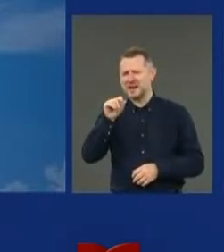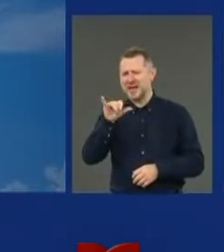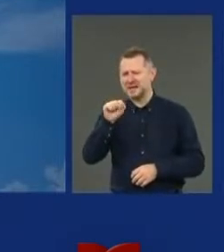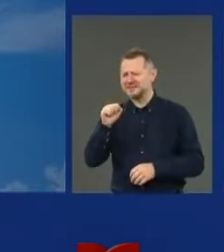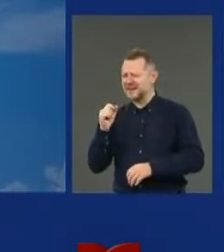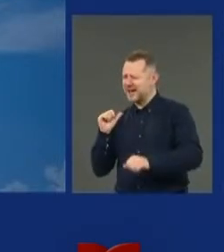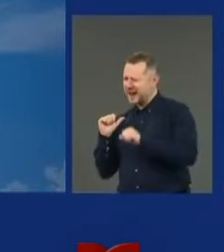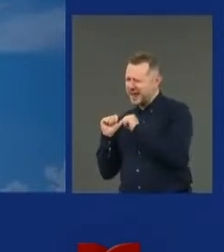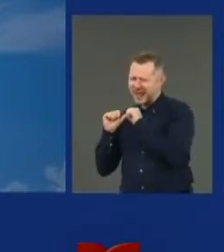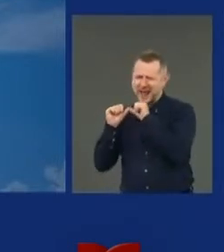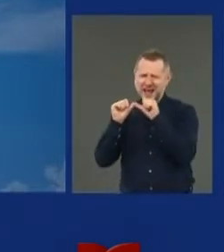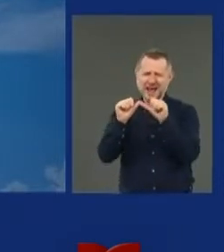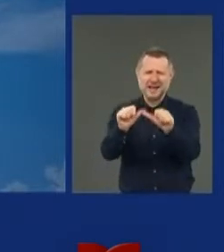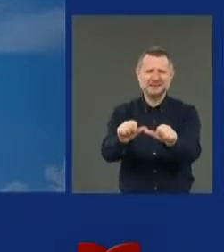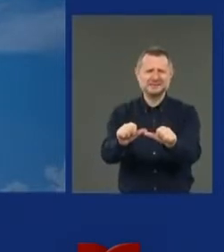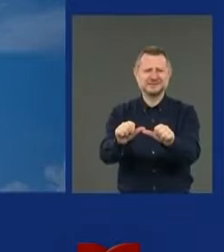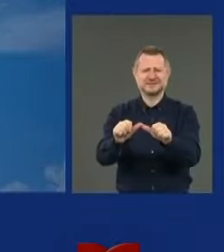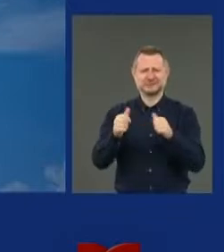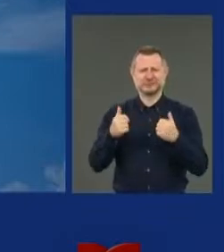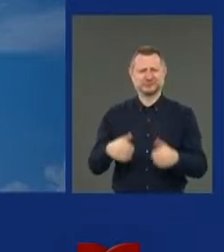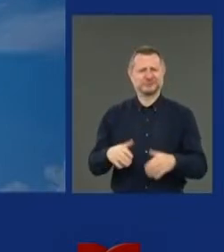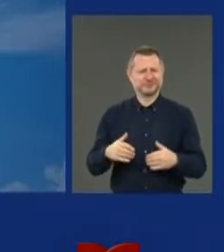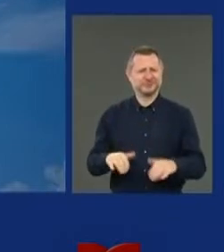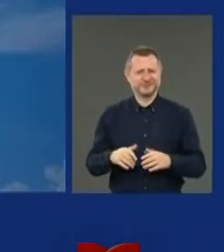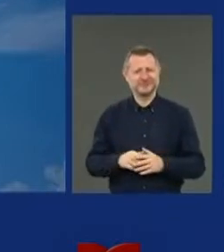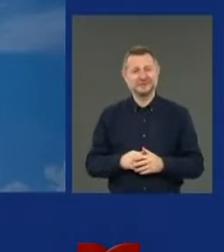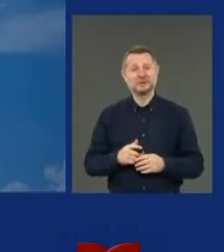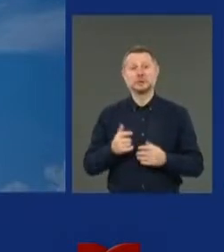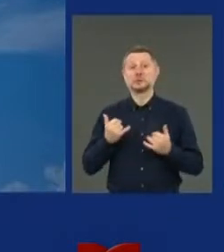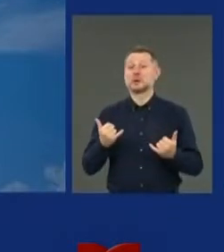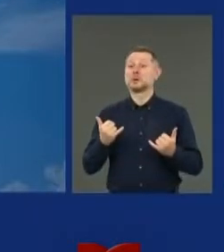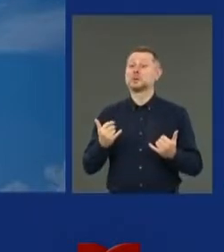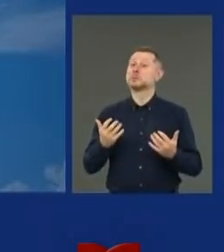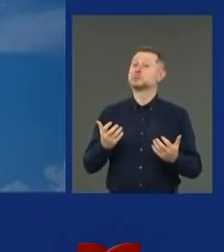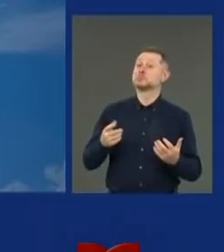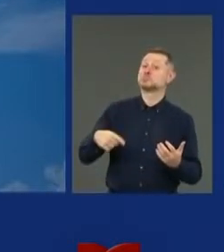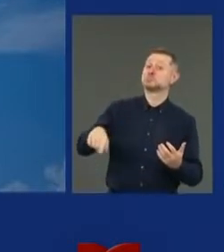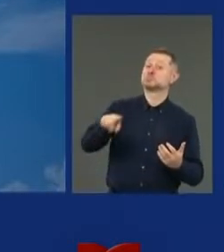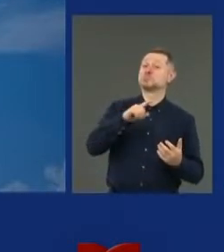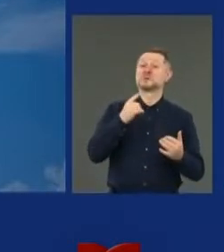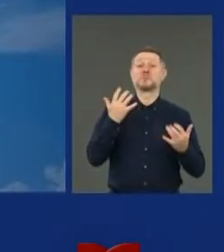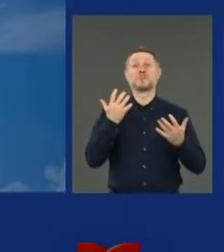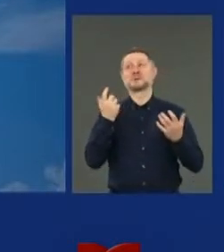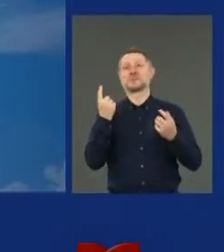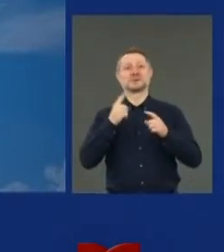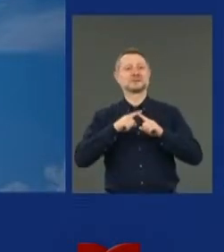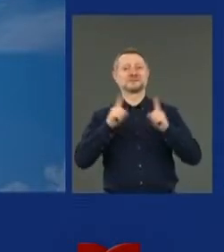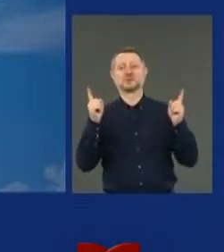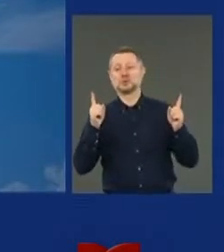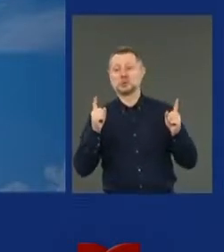días corridos. Maybe we do something different. Tal vez podamos hacer algo